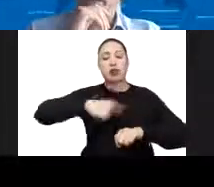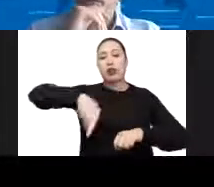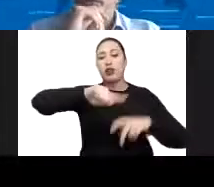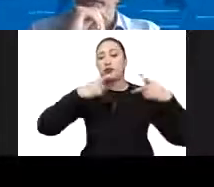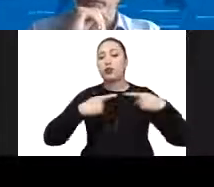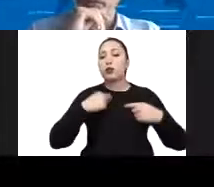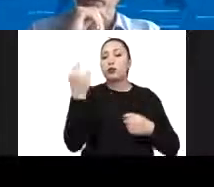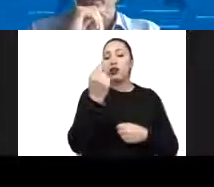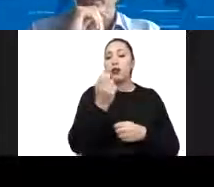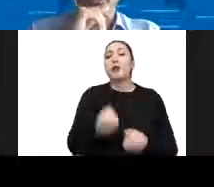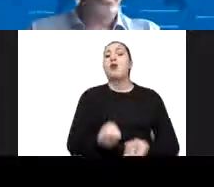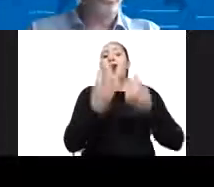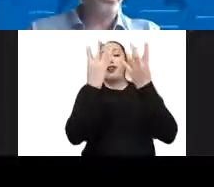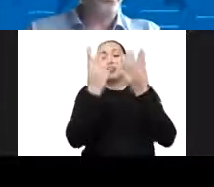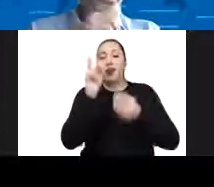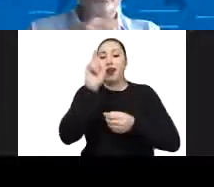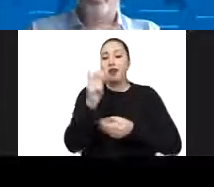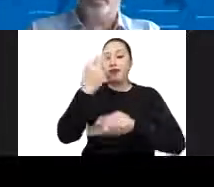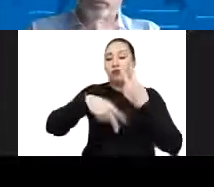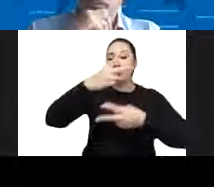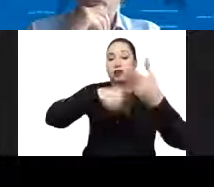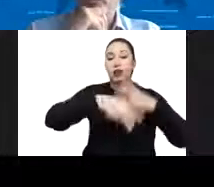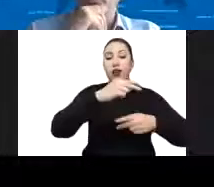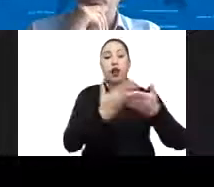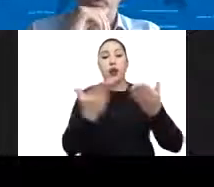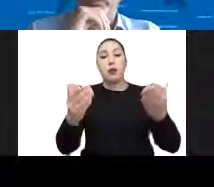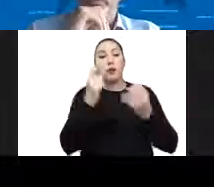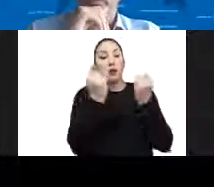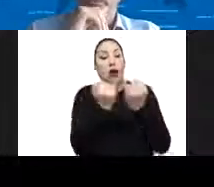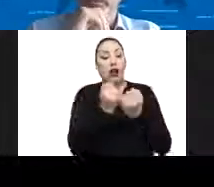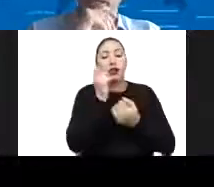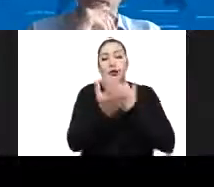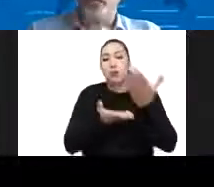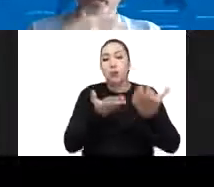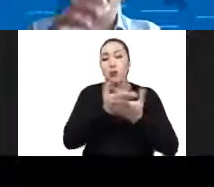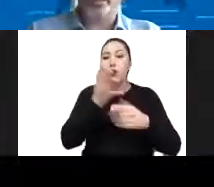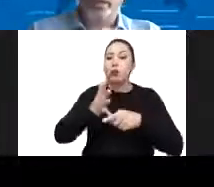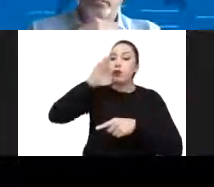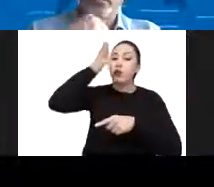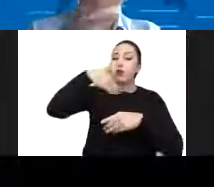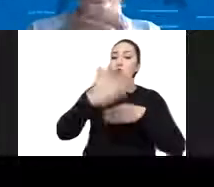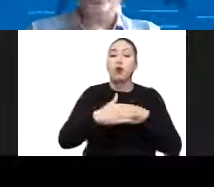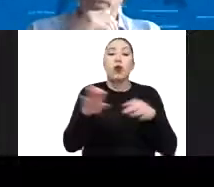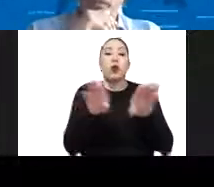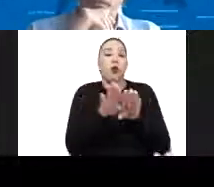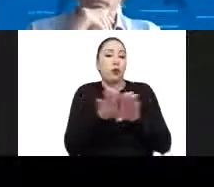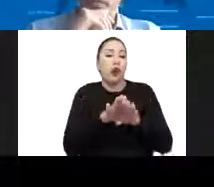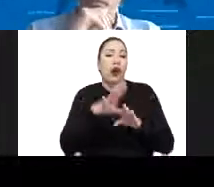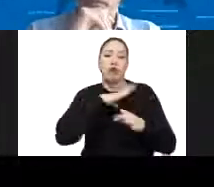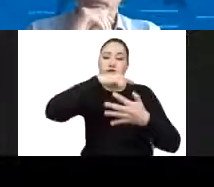métricas de robustez, en donde hablamos de qué tipo de futuros posibles podemos tener, y esto puede ser miles de